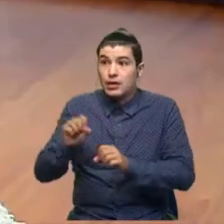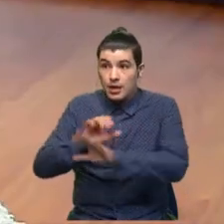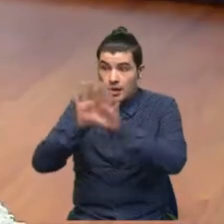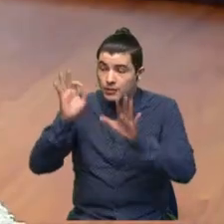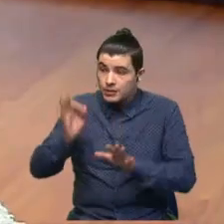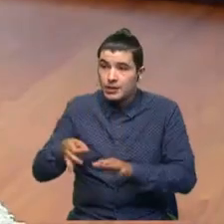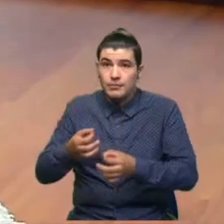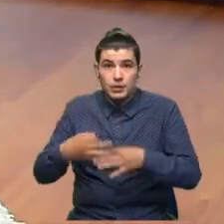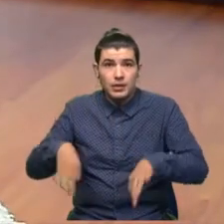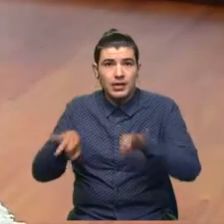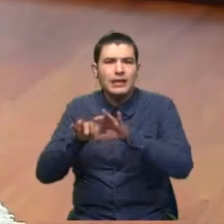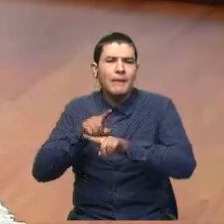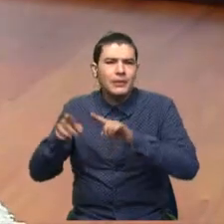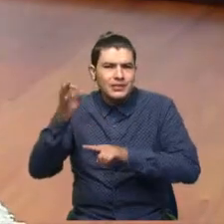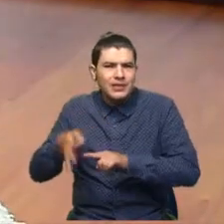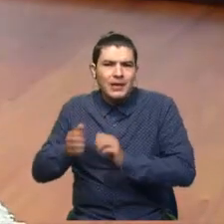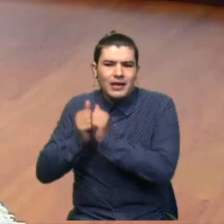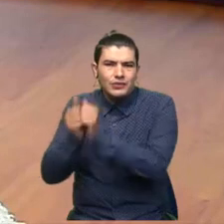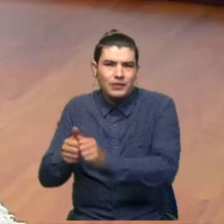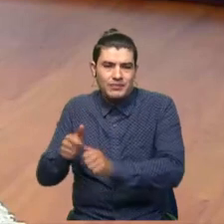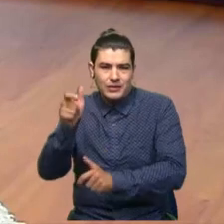importante. Continuemos con la siguiente pregunta, doctor.